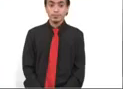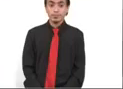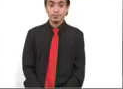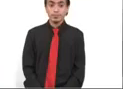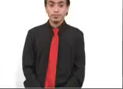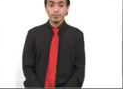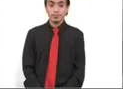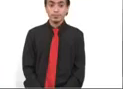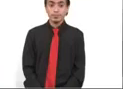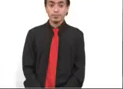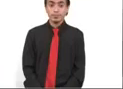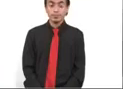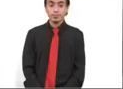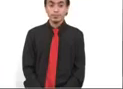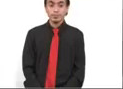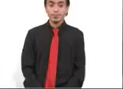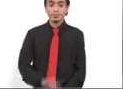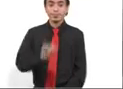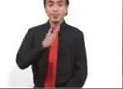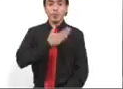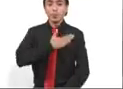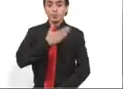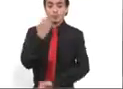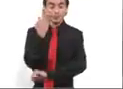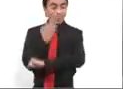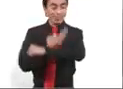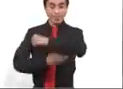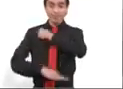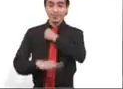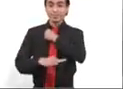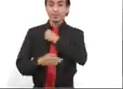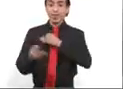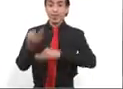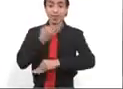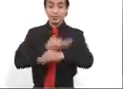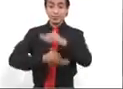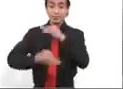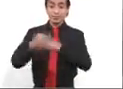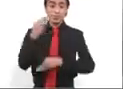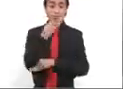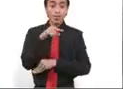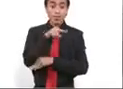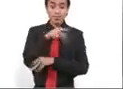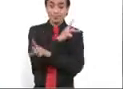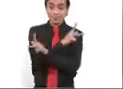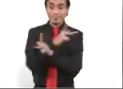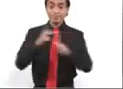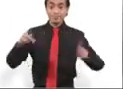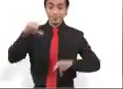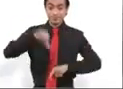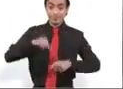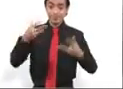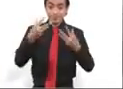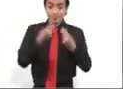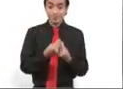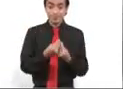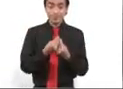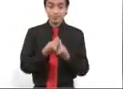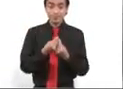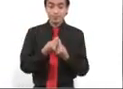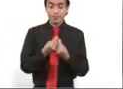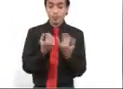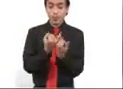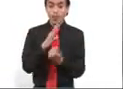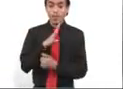Sí. Buena tarde a todos los que se encuentran el día de hoy acá. Quiero darle la más